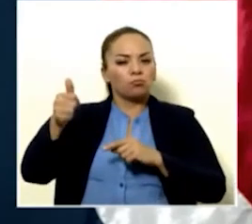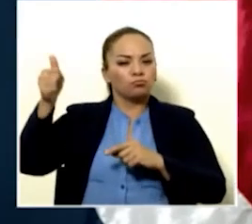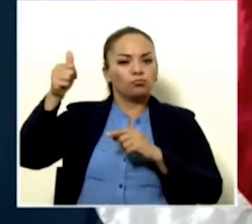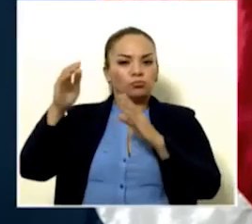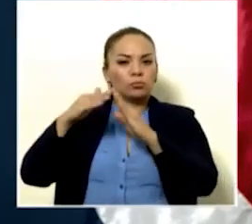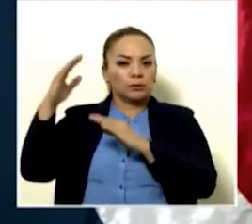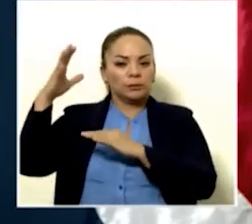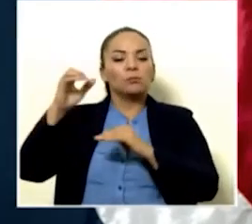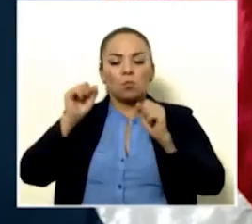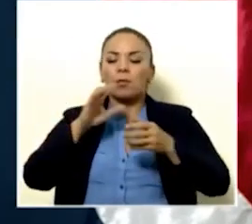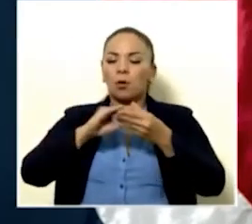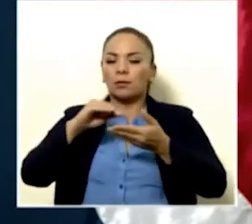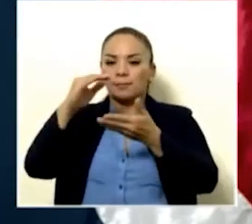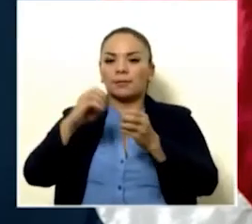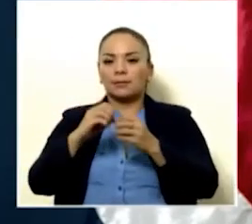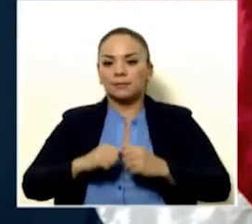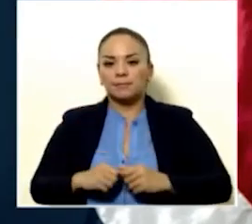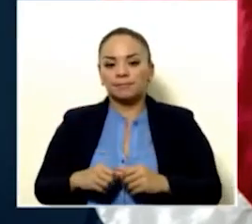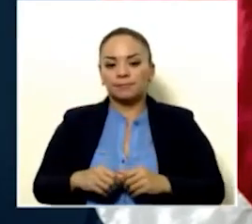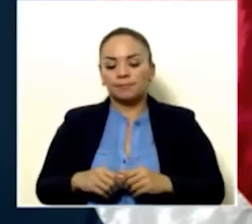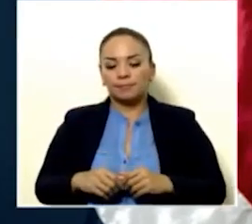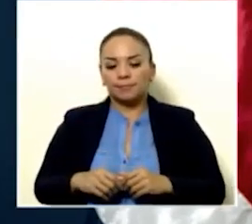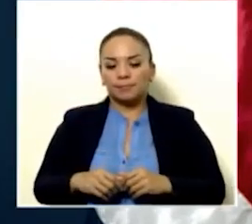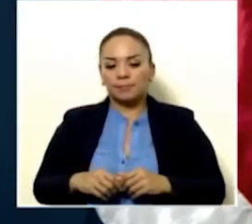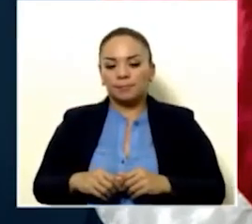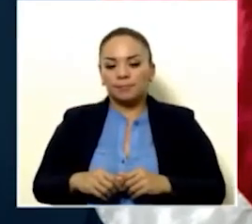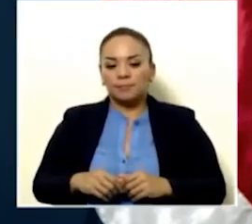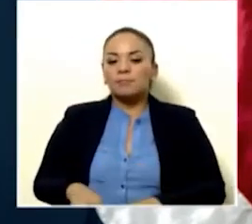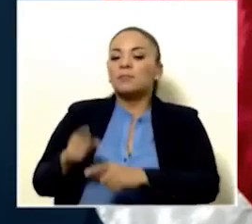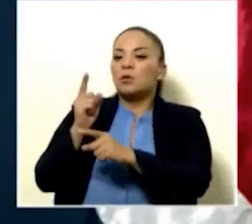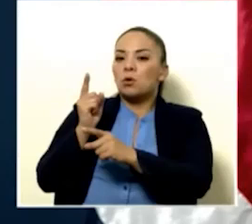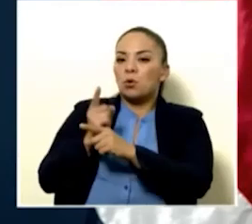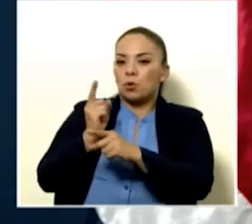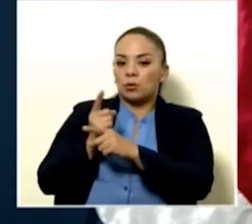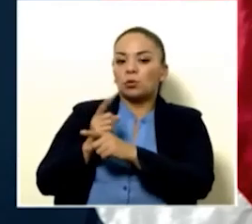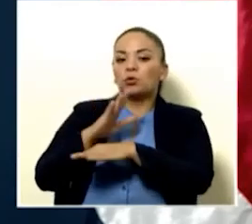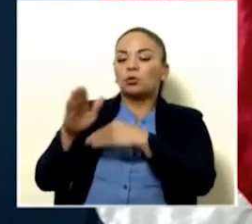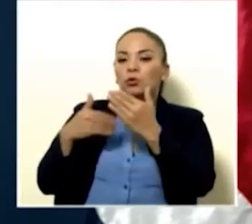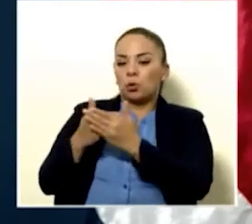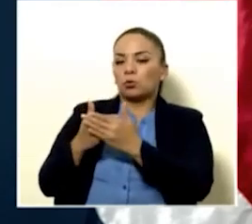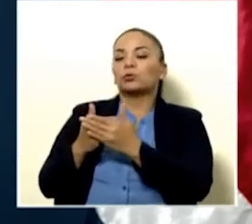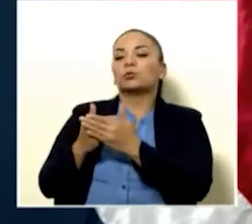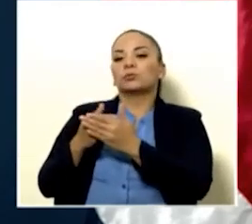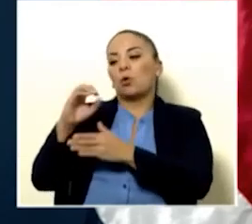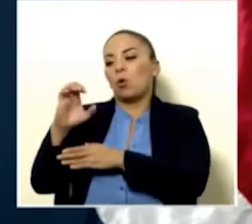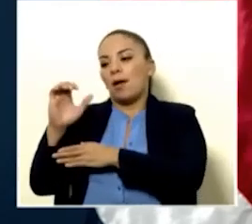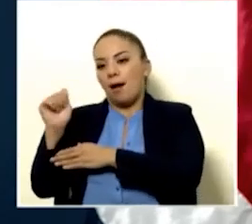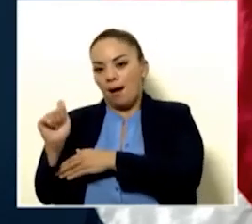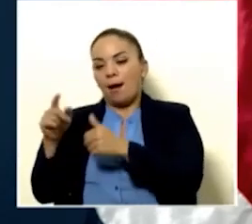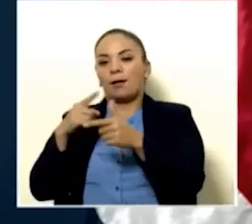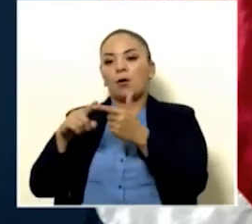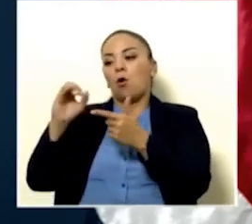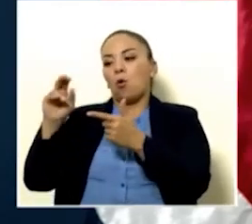el antecedente exacto. Sí, efectivamente, en todos los organismos internacionales, en OEA y